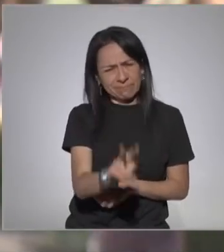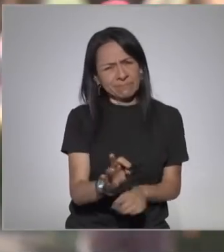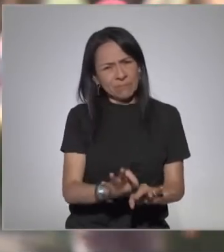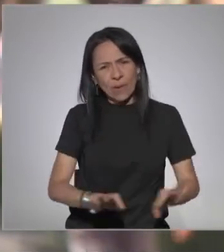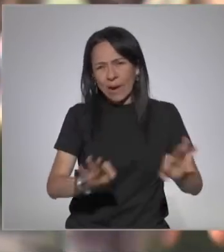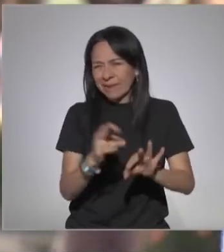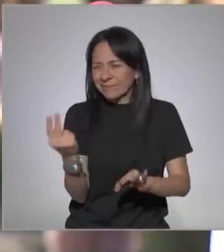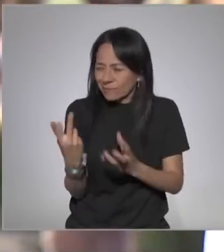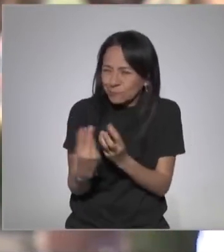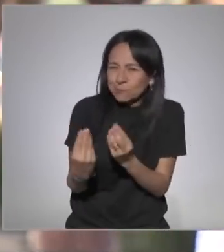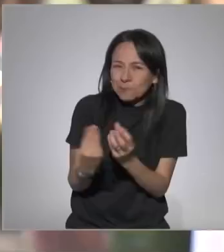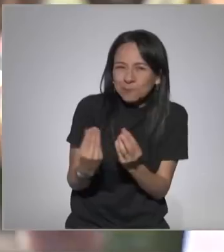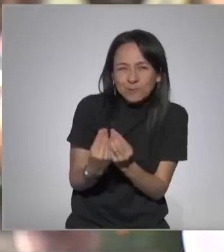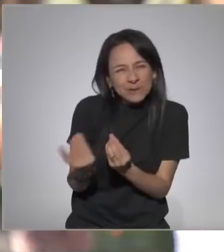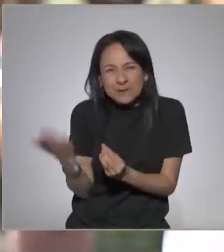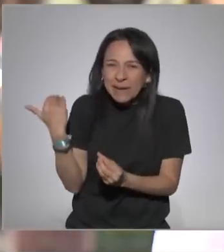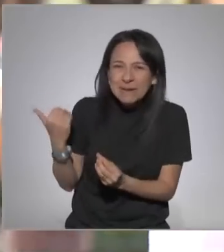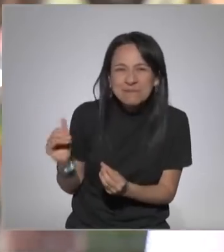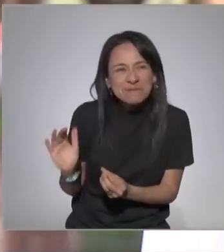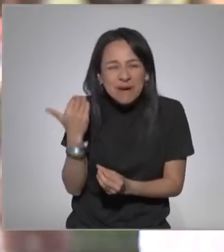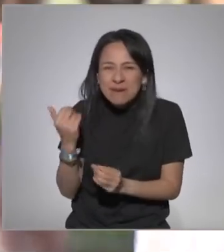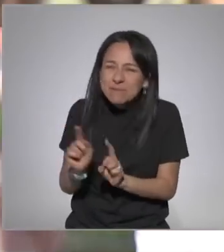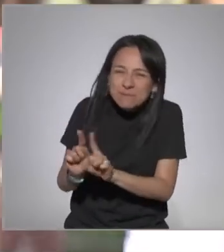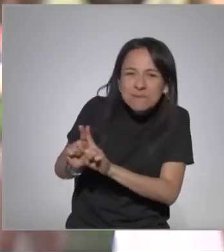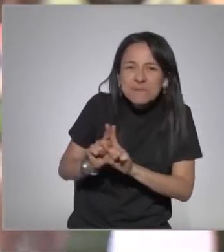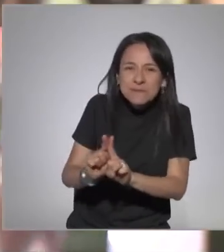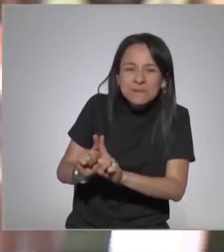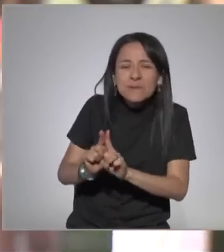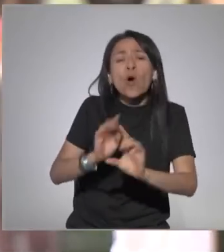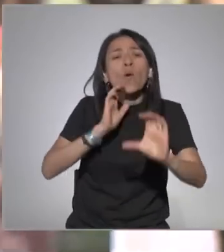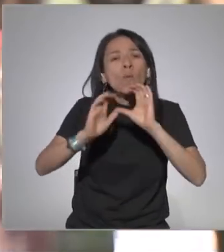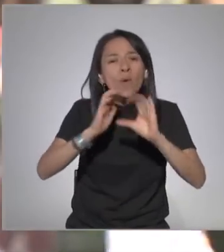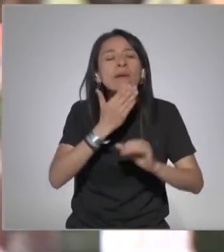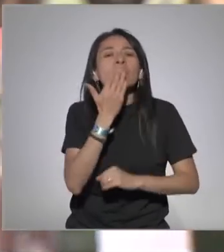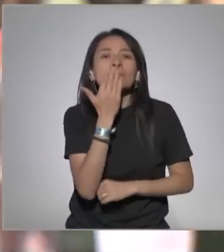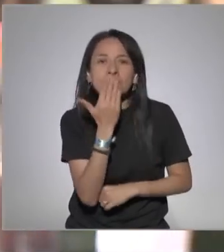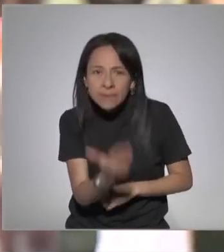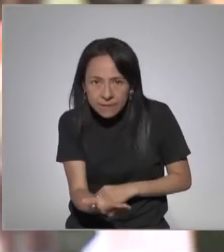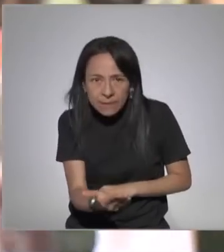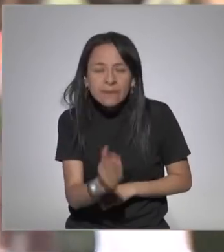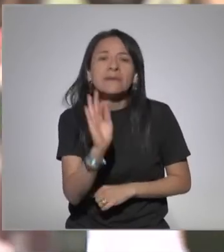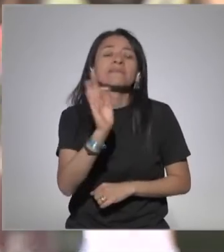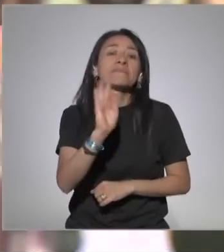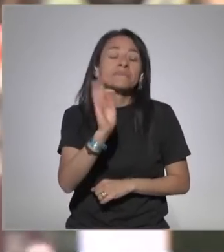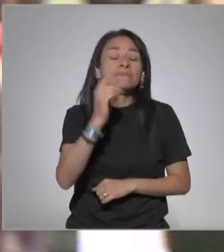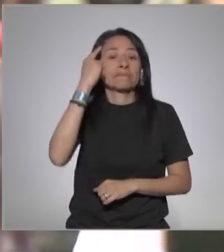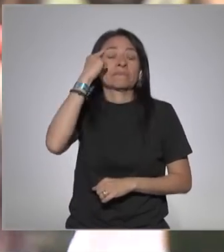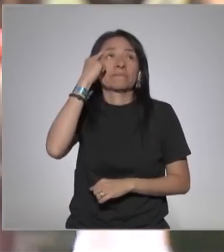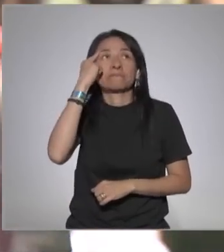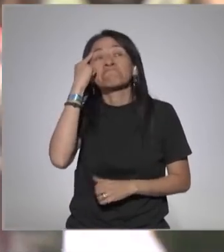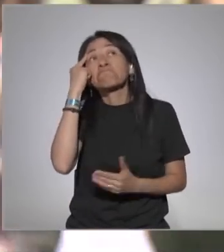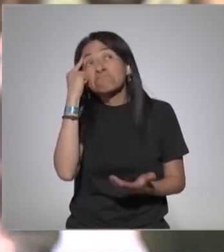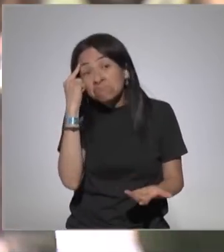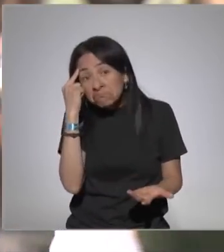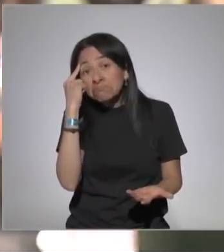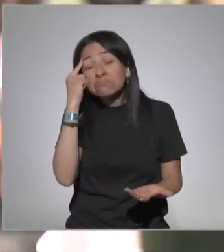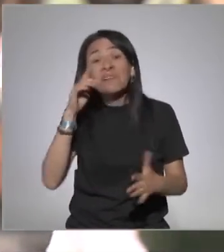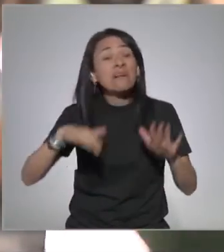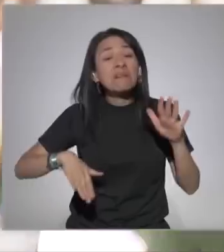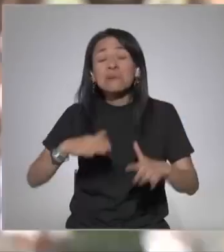complicidad, el tener una buena comunicación, el poder entender, a veces tan solo